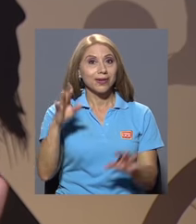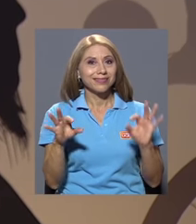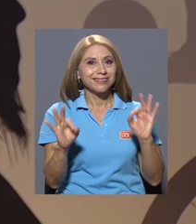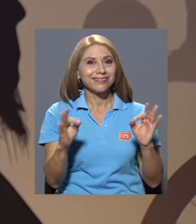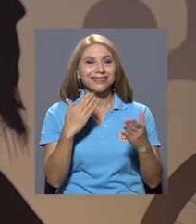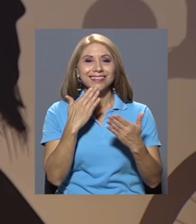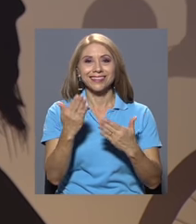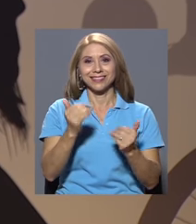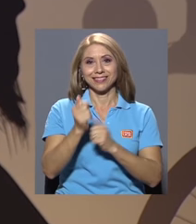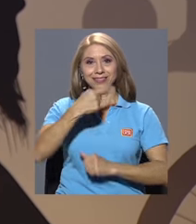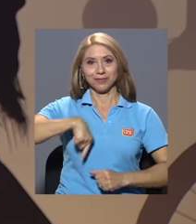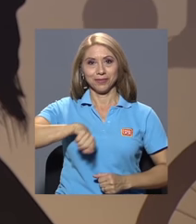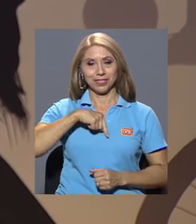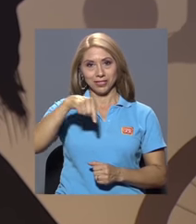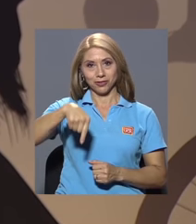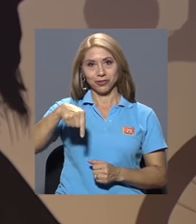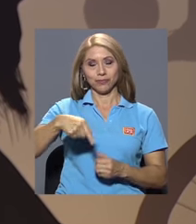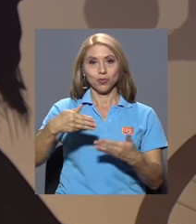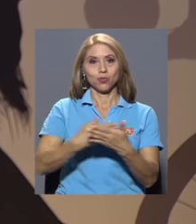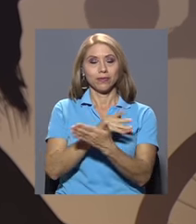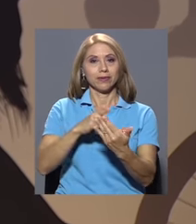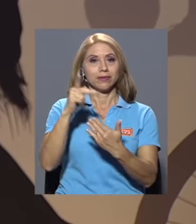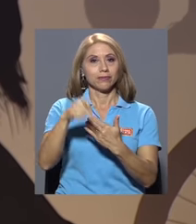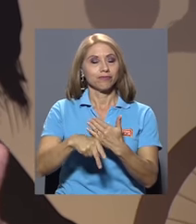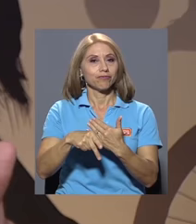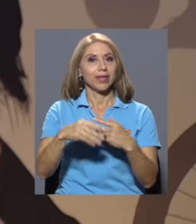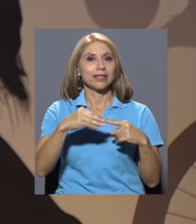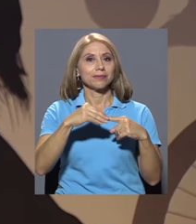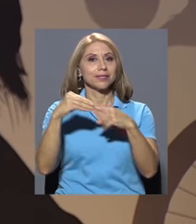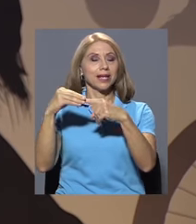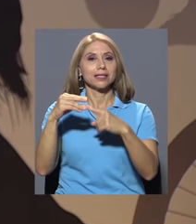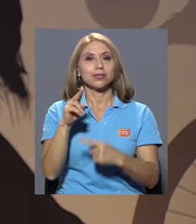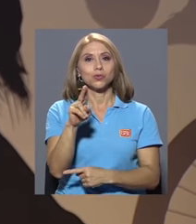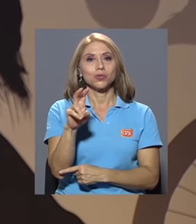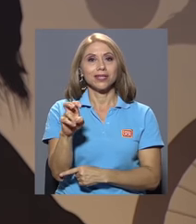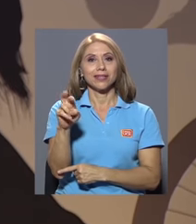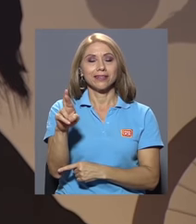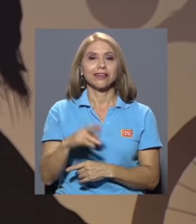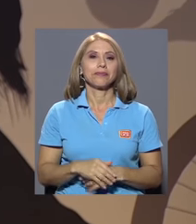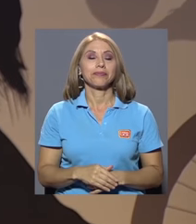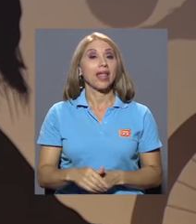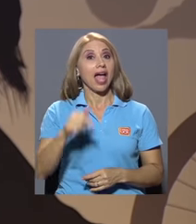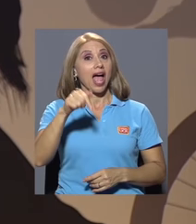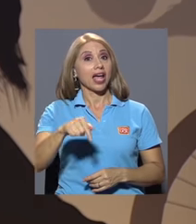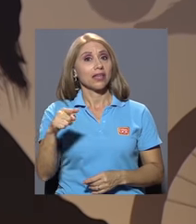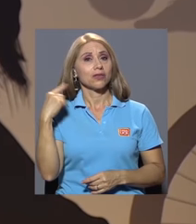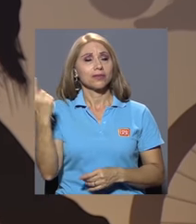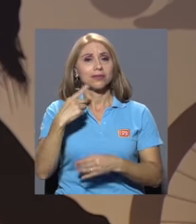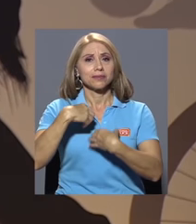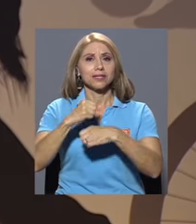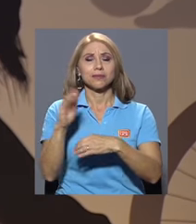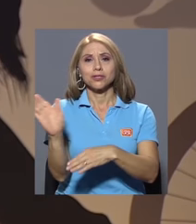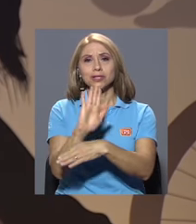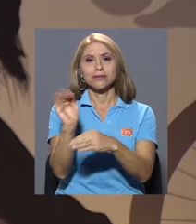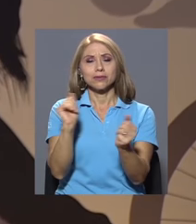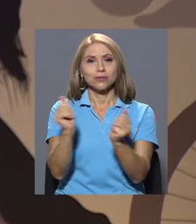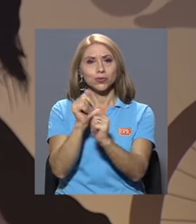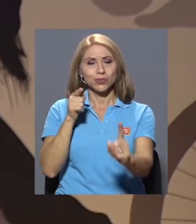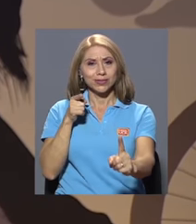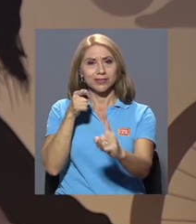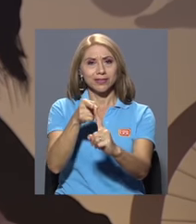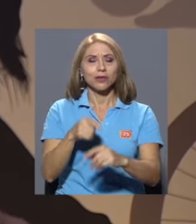Hola, ¿qué tal? Gracias por acompañarnos en una nueva edición de Especiales UCR, aquí donde siempre hacemos televisión con